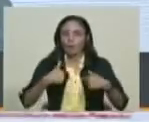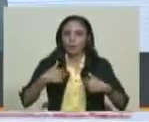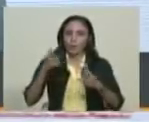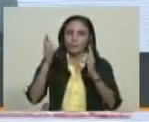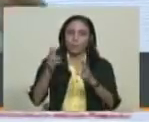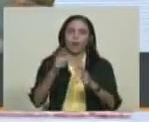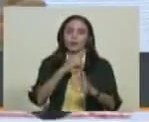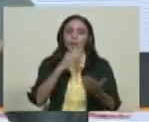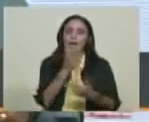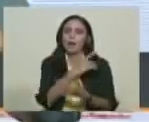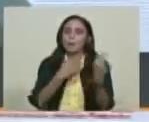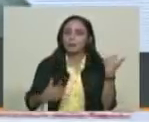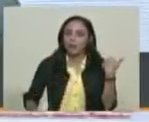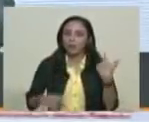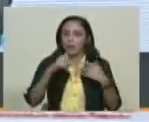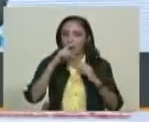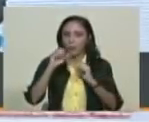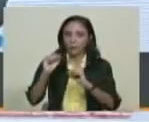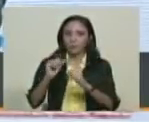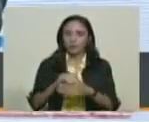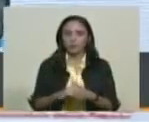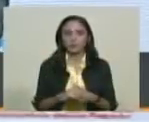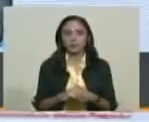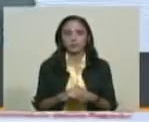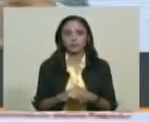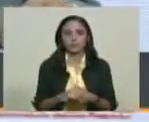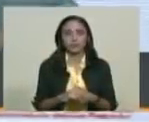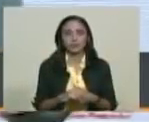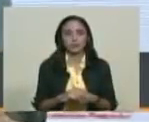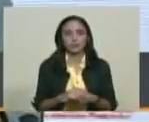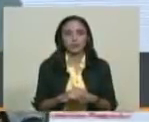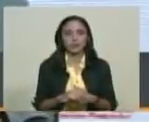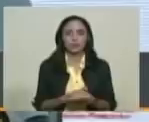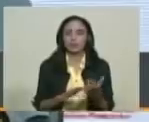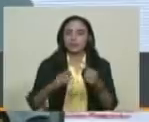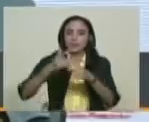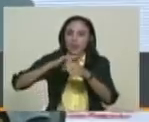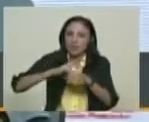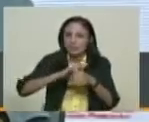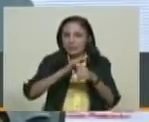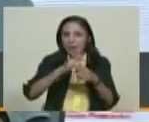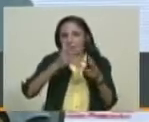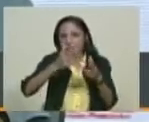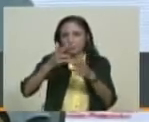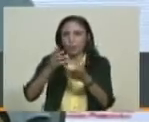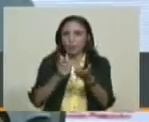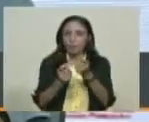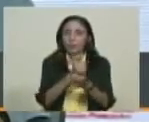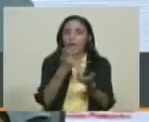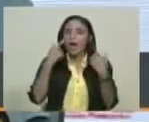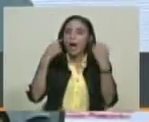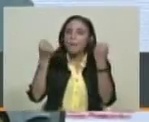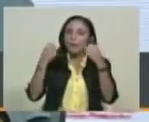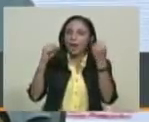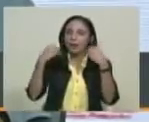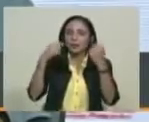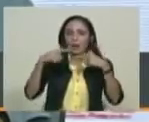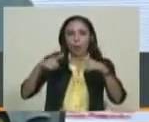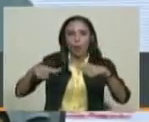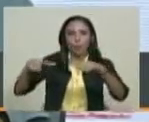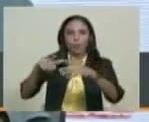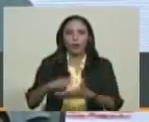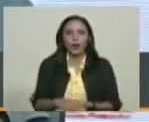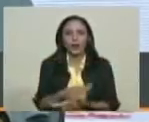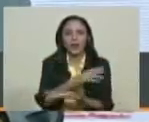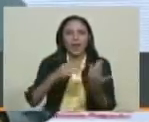Maduro, confeso, lo iba a matar con un sistema de drones. Nos entrenamos en la cabaña Atalanta de Chinacota,